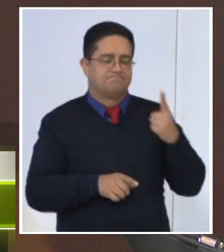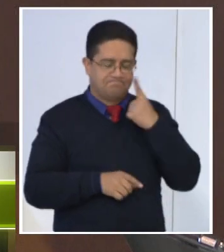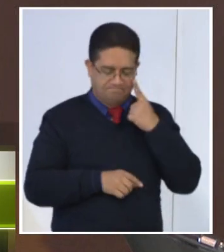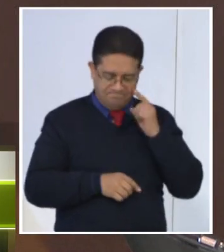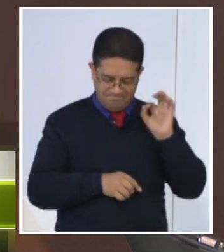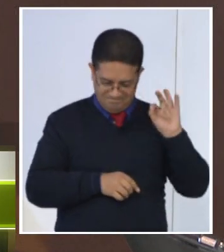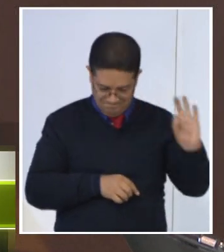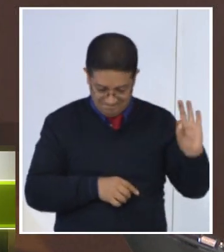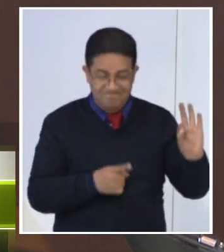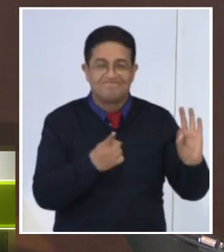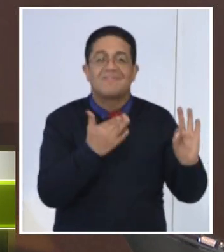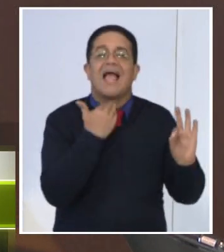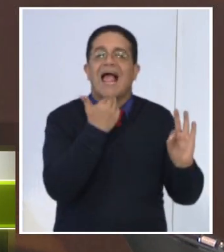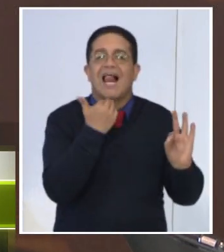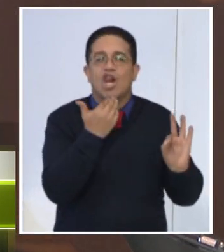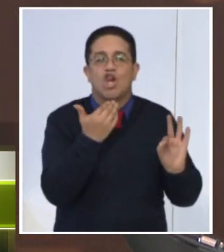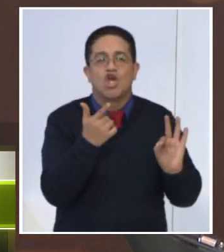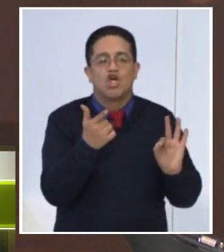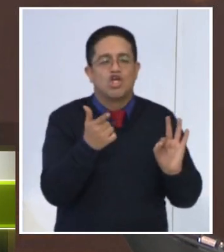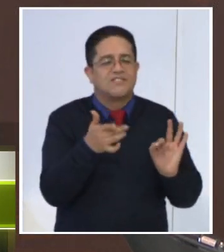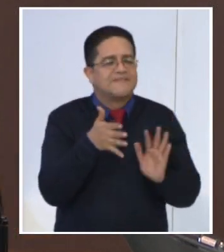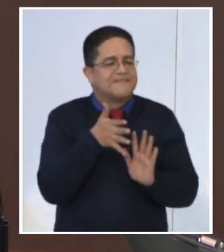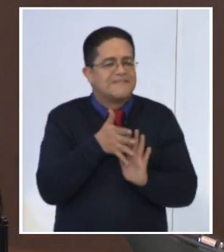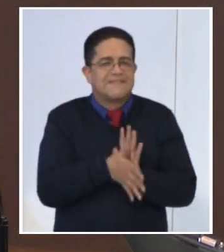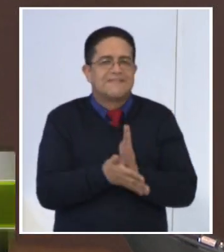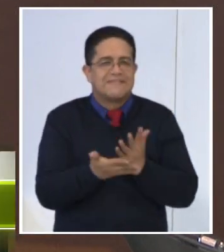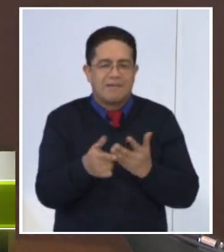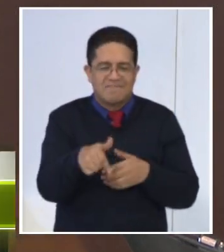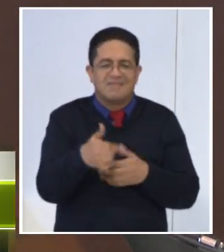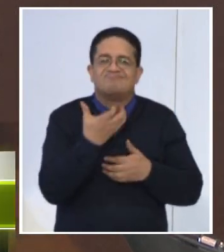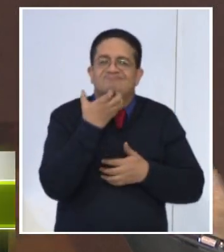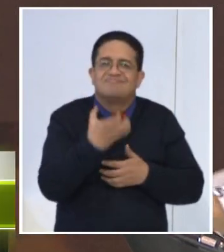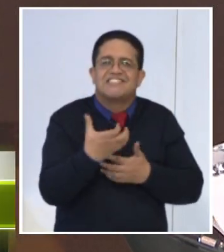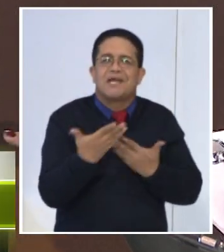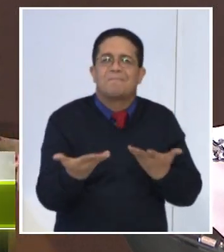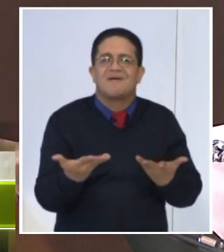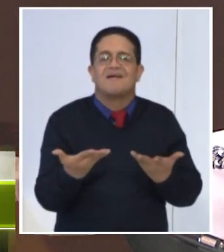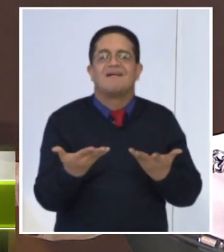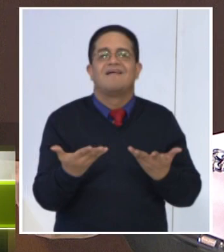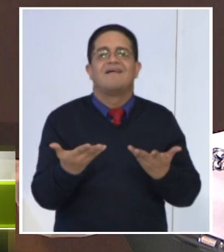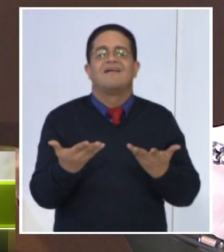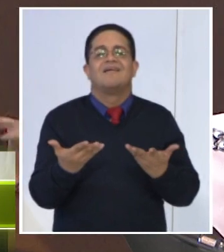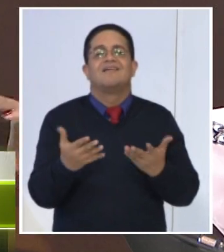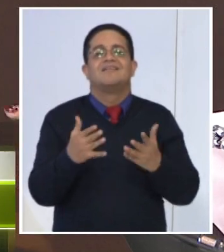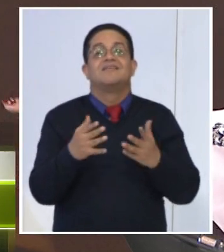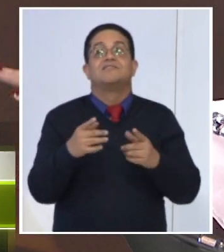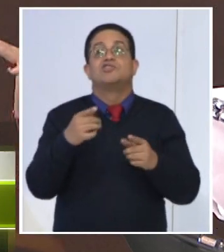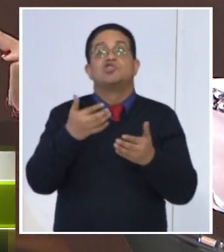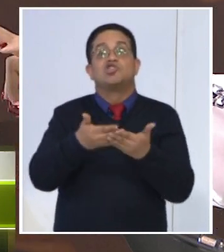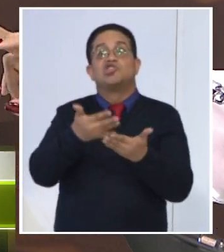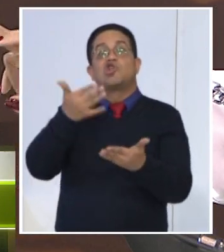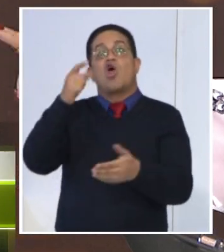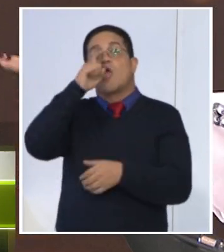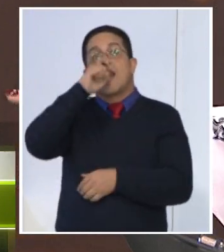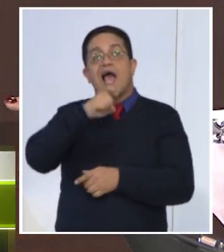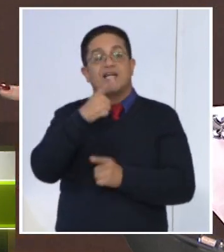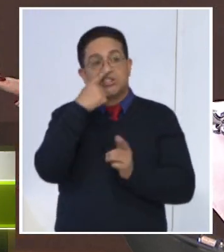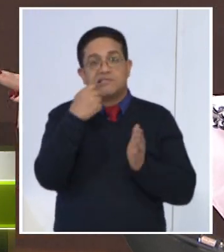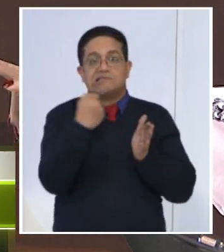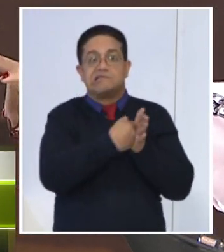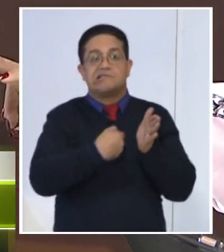algo muy peculiar que ocurre en estas fechas es que durante todo el año hemos batallado con